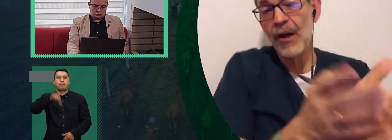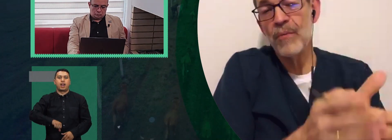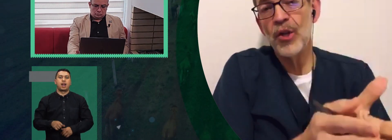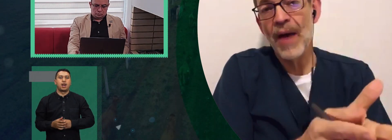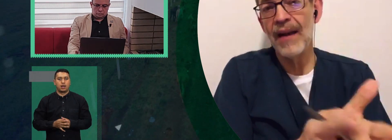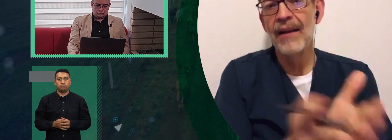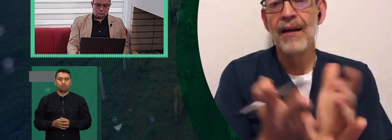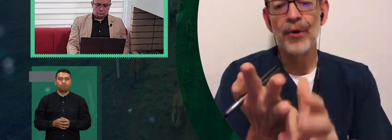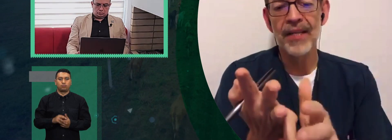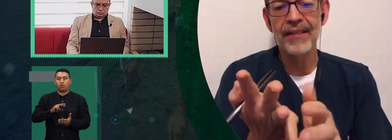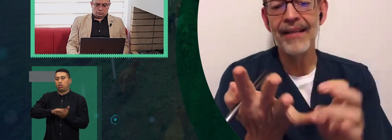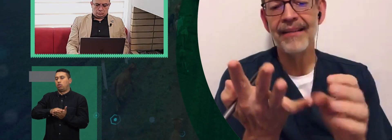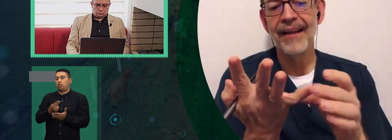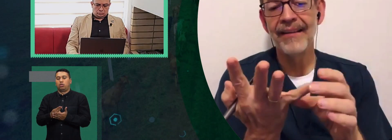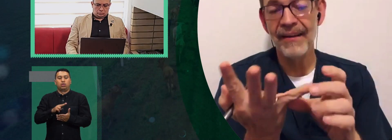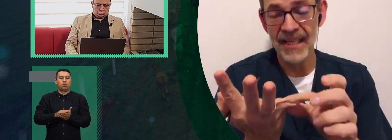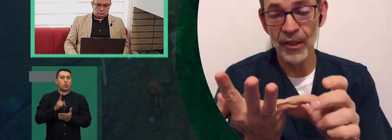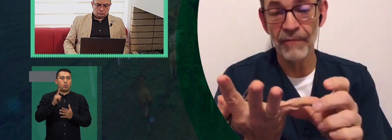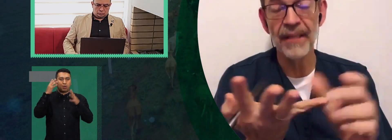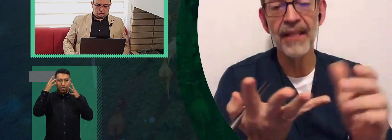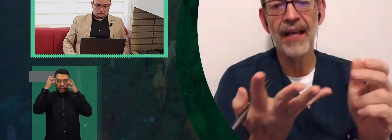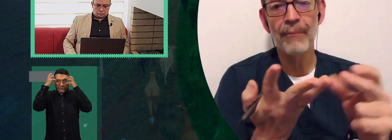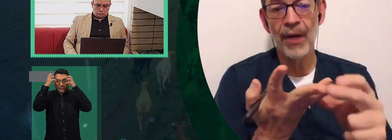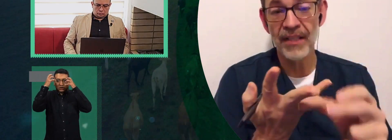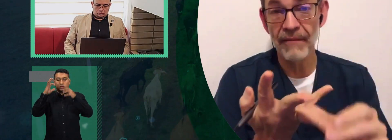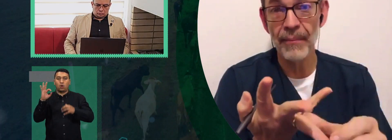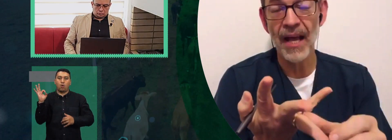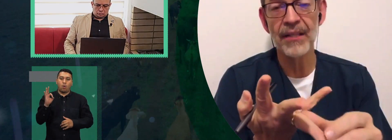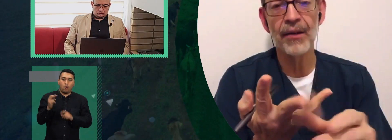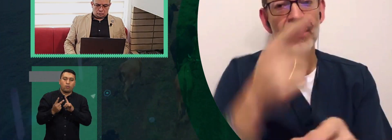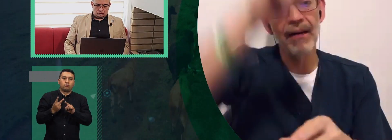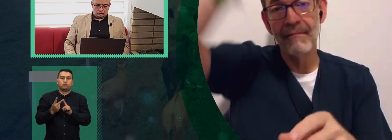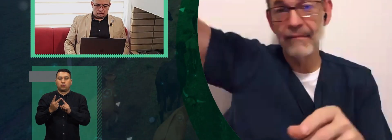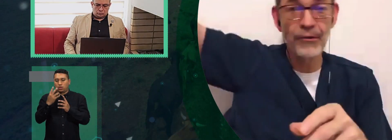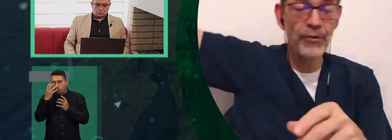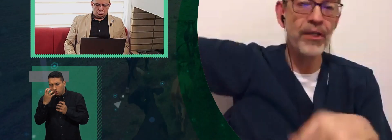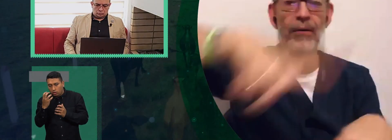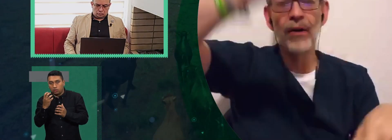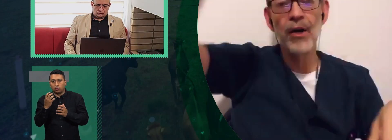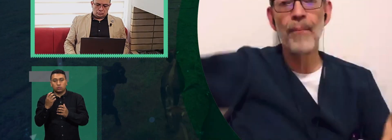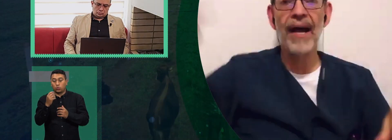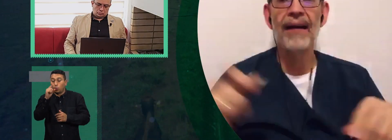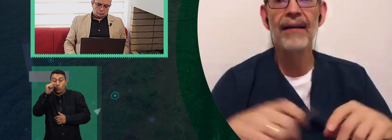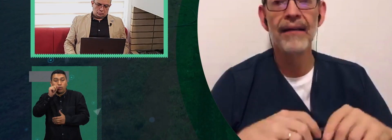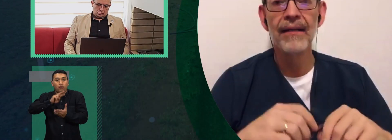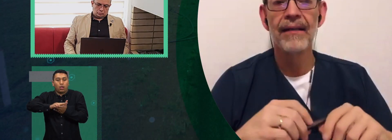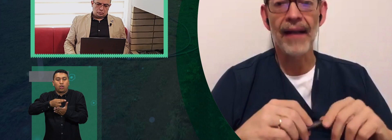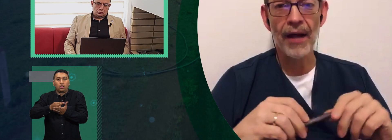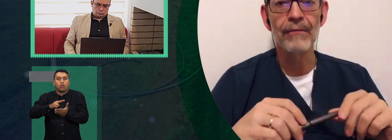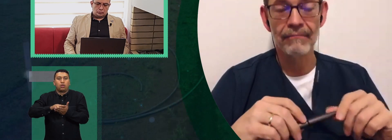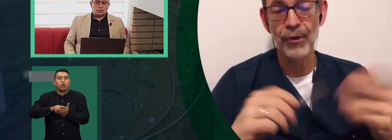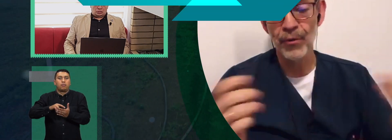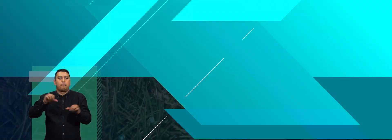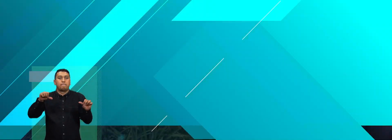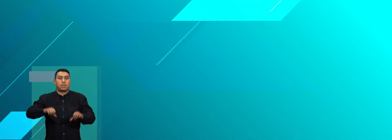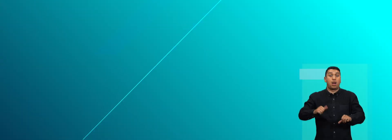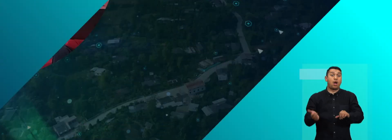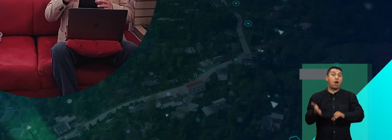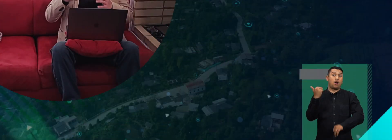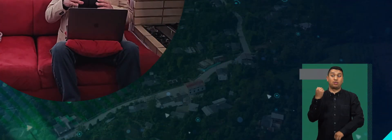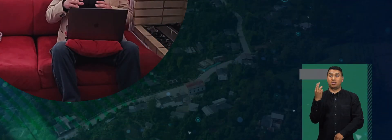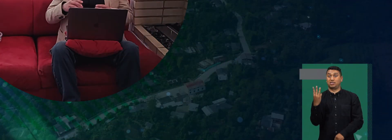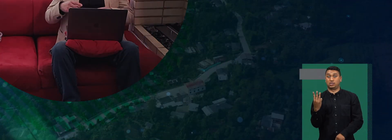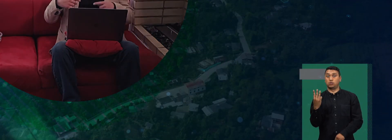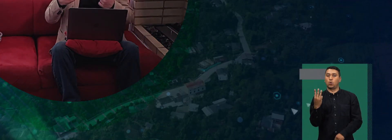Si usted está durmiendo mal por estrés, venía haciendo fatiga o hacer enfermedades que occian. Eso es un círculo que no para. Claro, por supuesto.